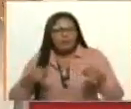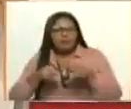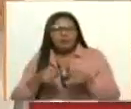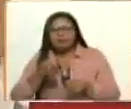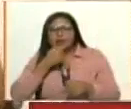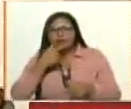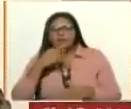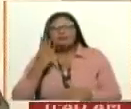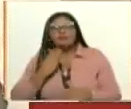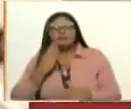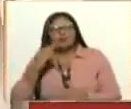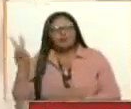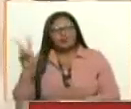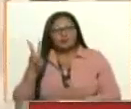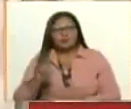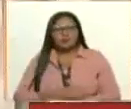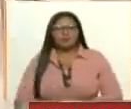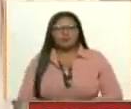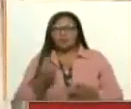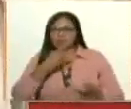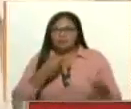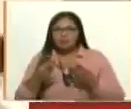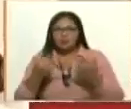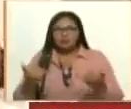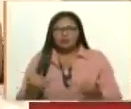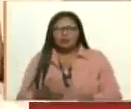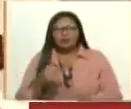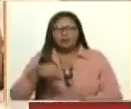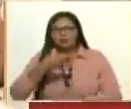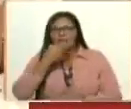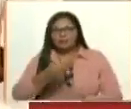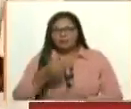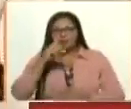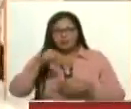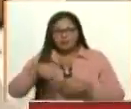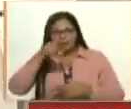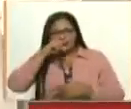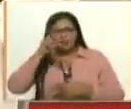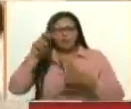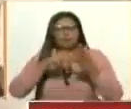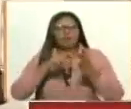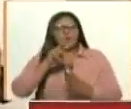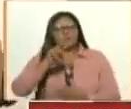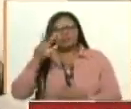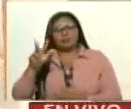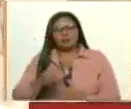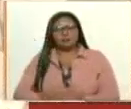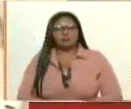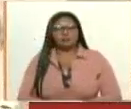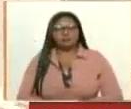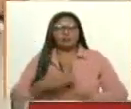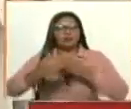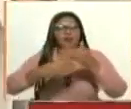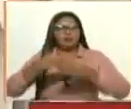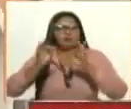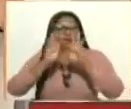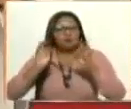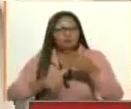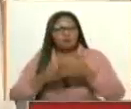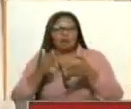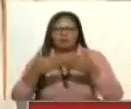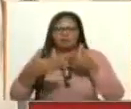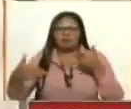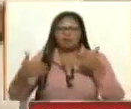hermosa tradición venezolana. Y la invitación es para este diciembre del año 2023, cuando llevaremos adelante en forma mucho más